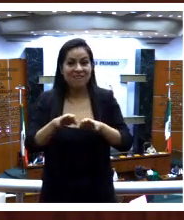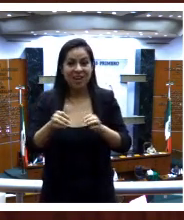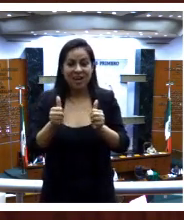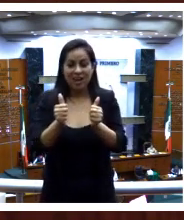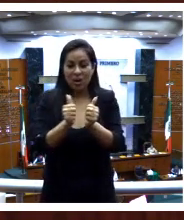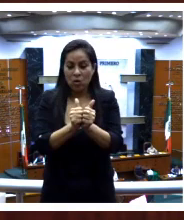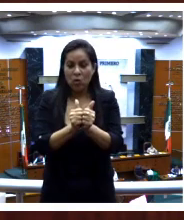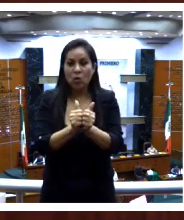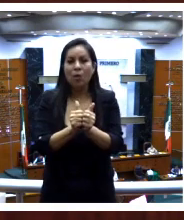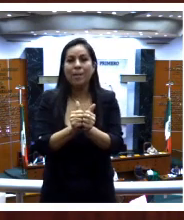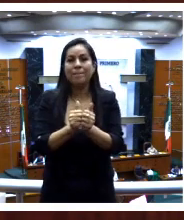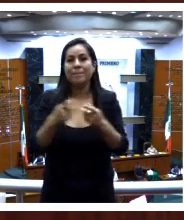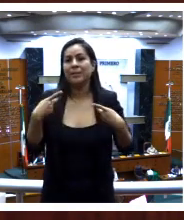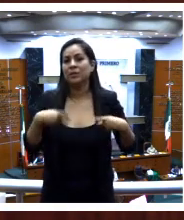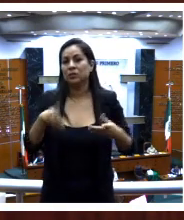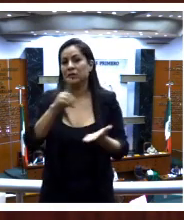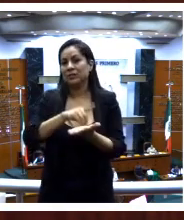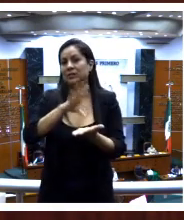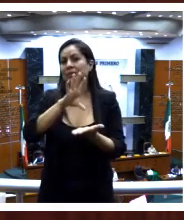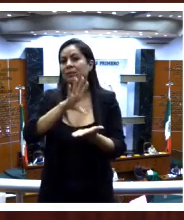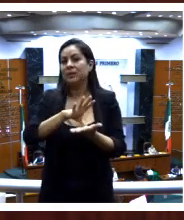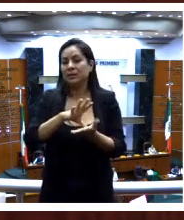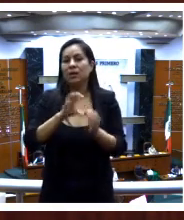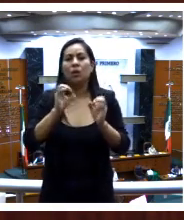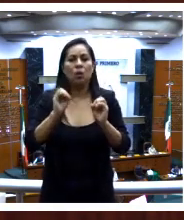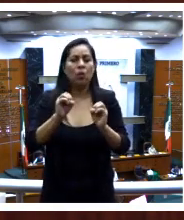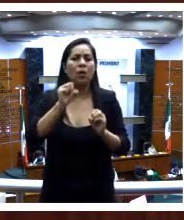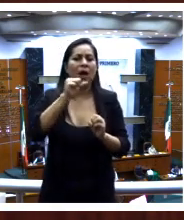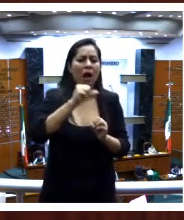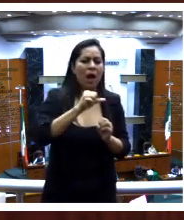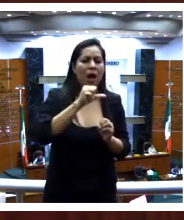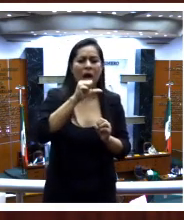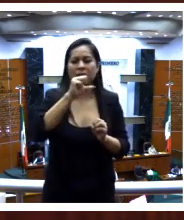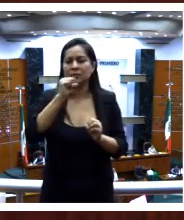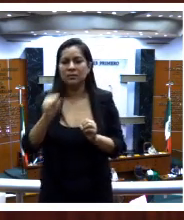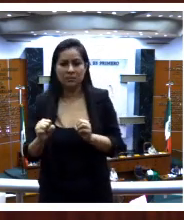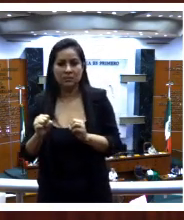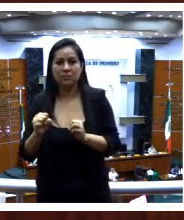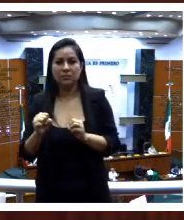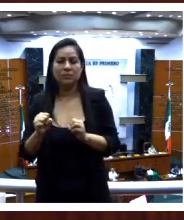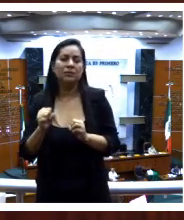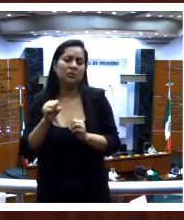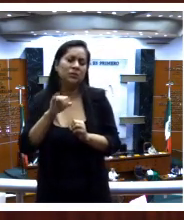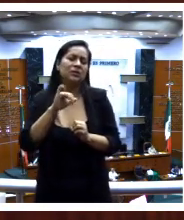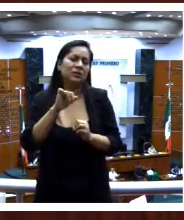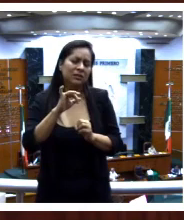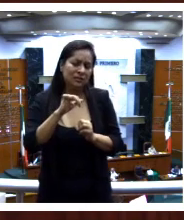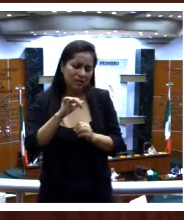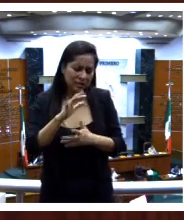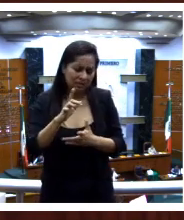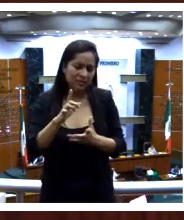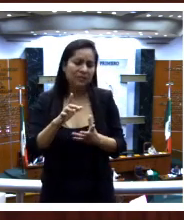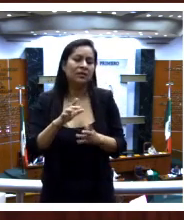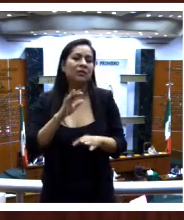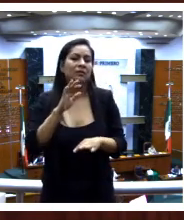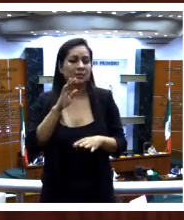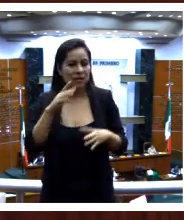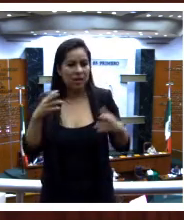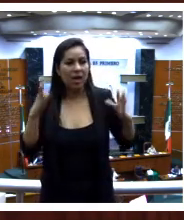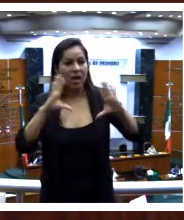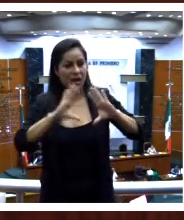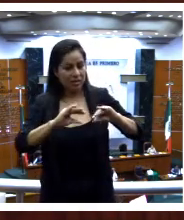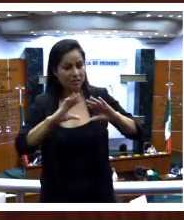con personas con discapacidad o con aptitudes sobresalientes. Entonces, sí se ha estado formando